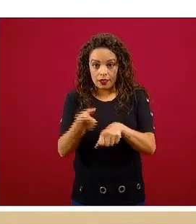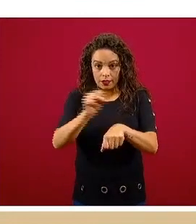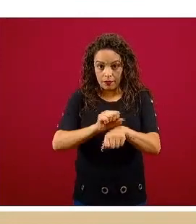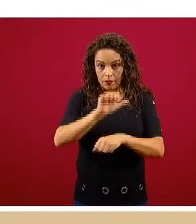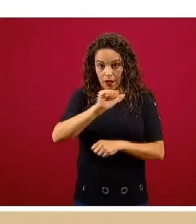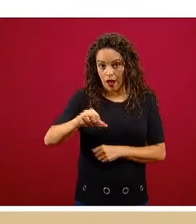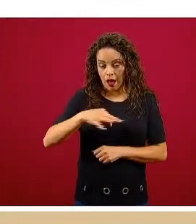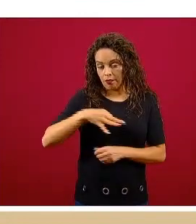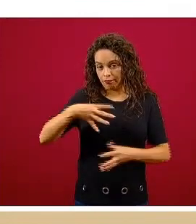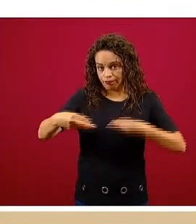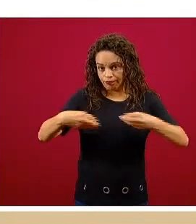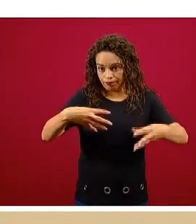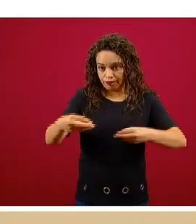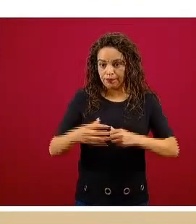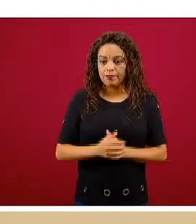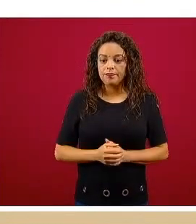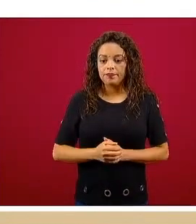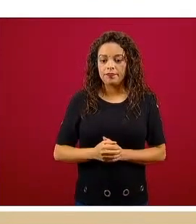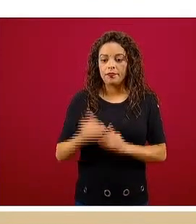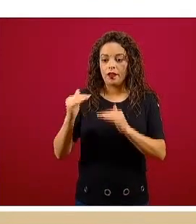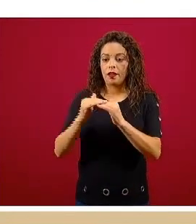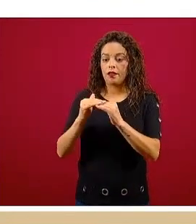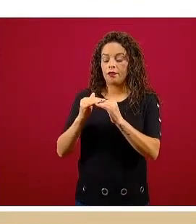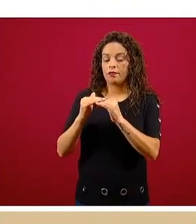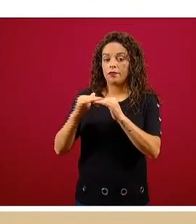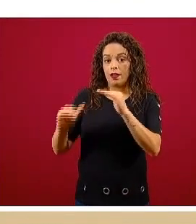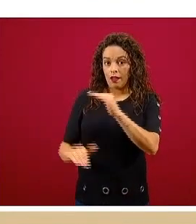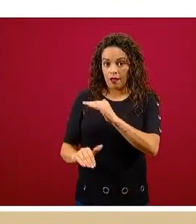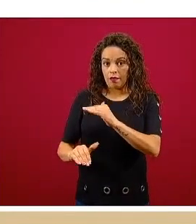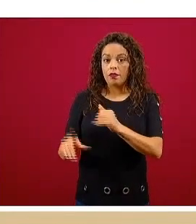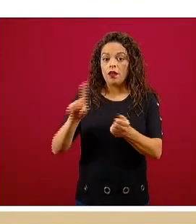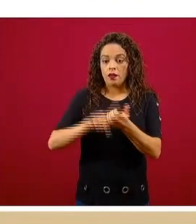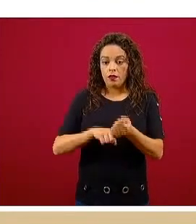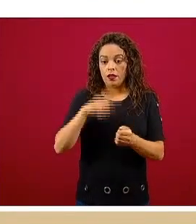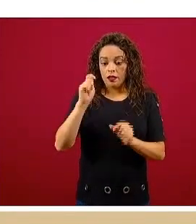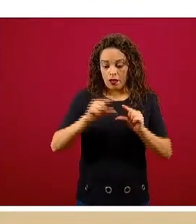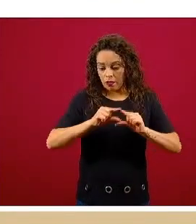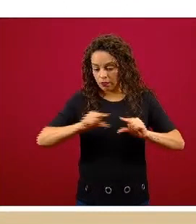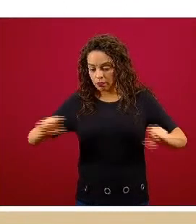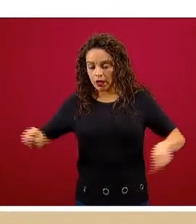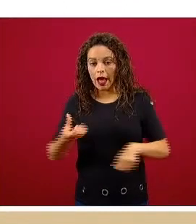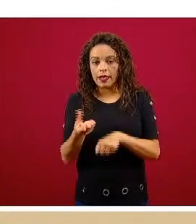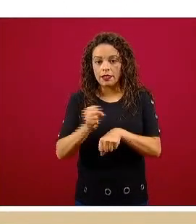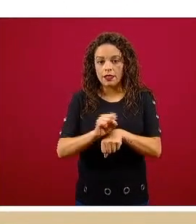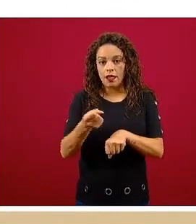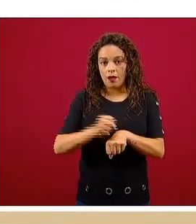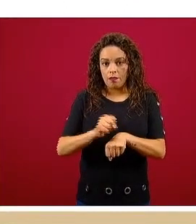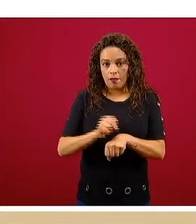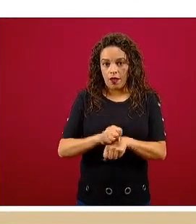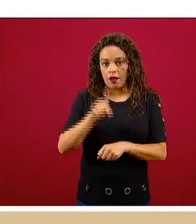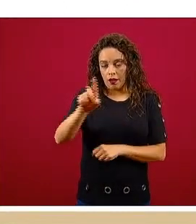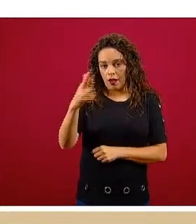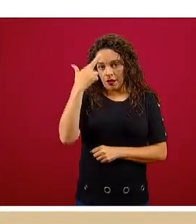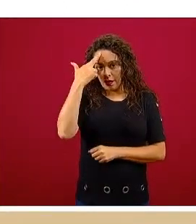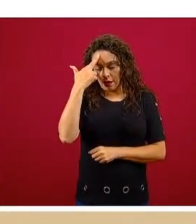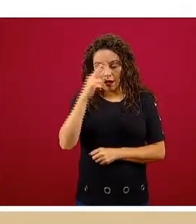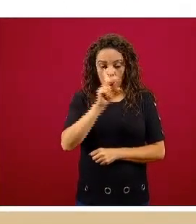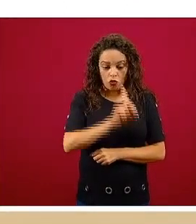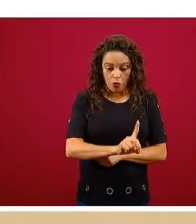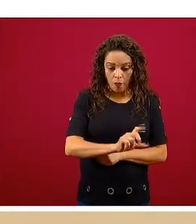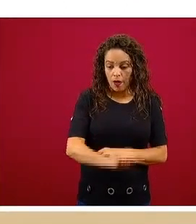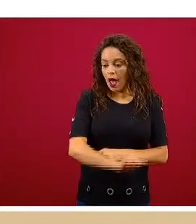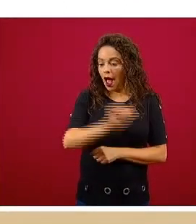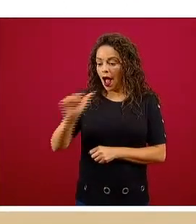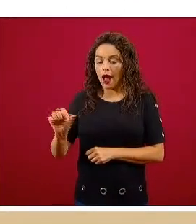está en la parte inferior representa una semana epidemiológica, recordando que esta corre de domingo a sábado, y por